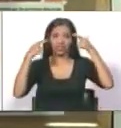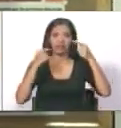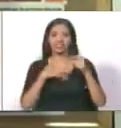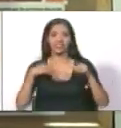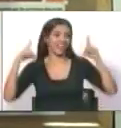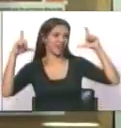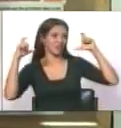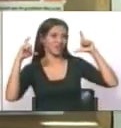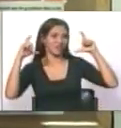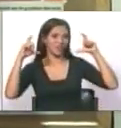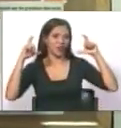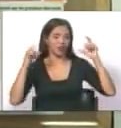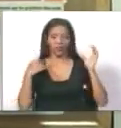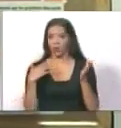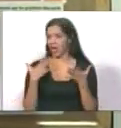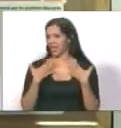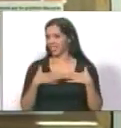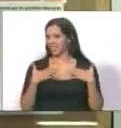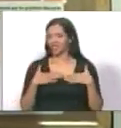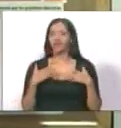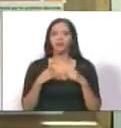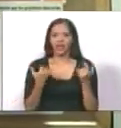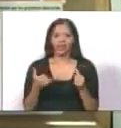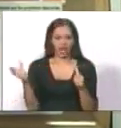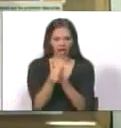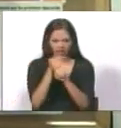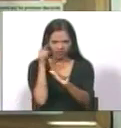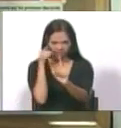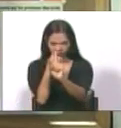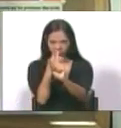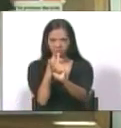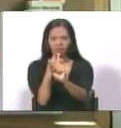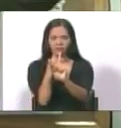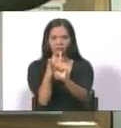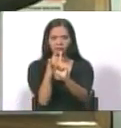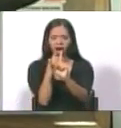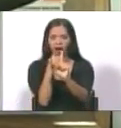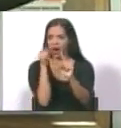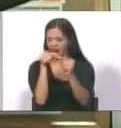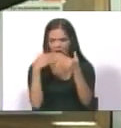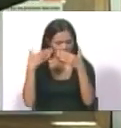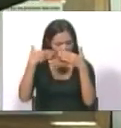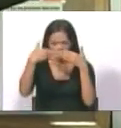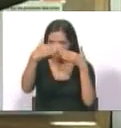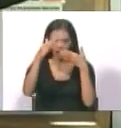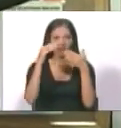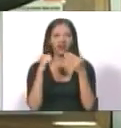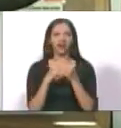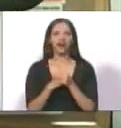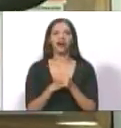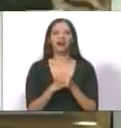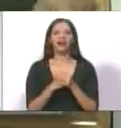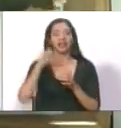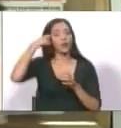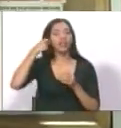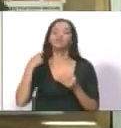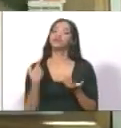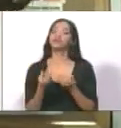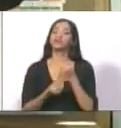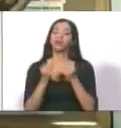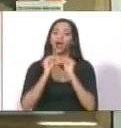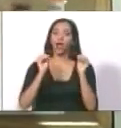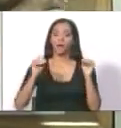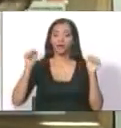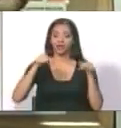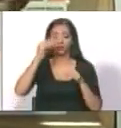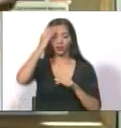foto para pasar desapercibido, pero ya lo tenemos pillado. Y de ahí para adelante. Recuerden cuando hacía llamados aquí en